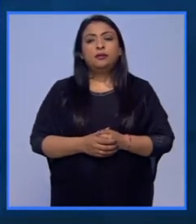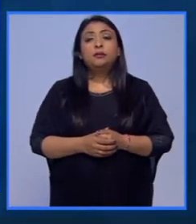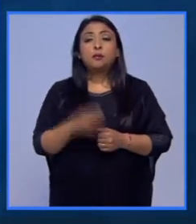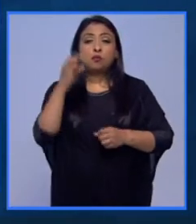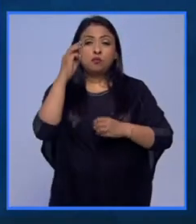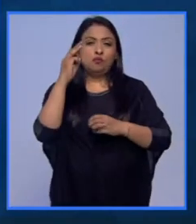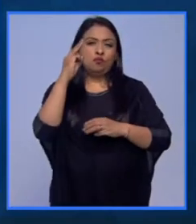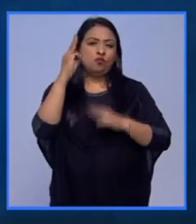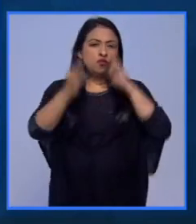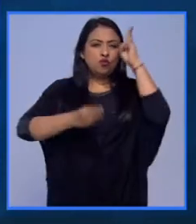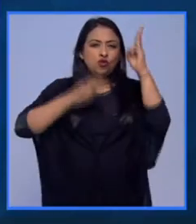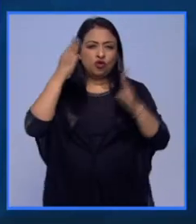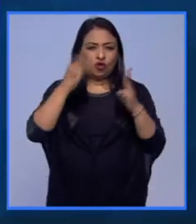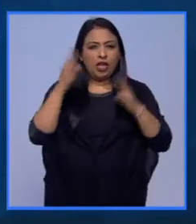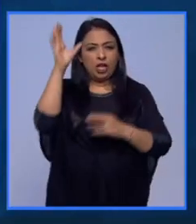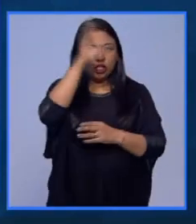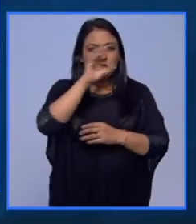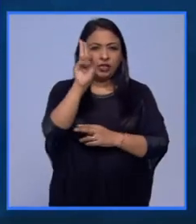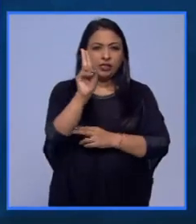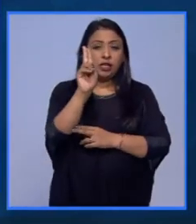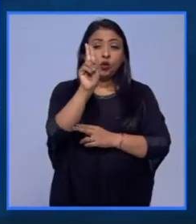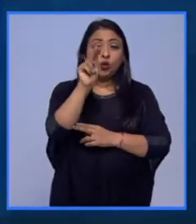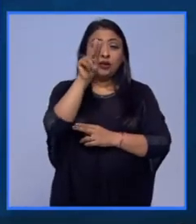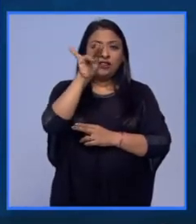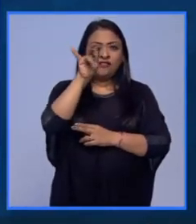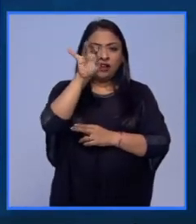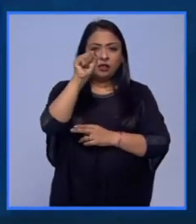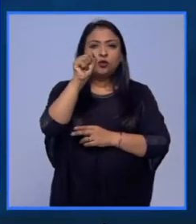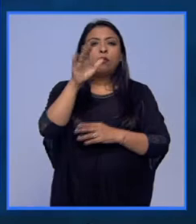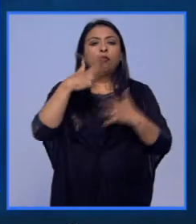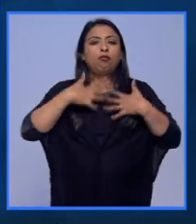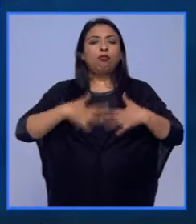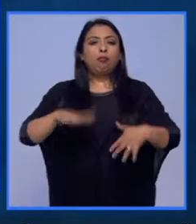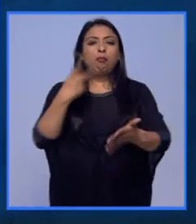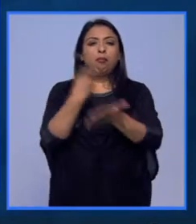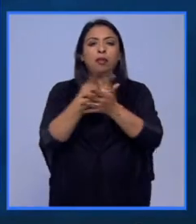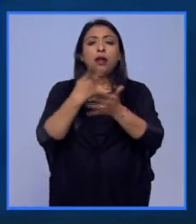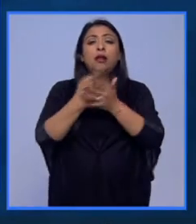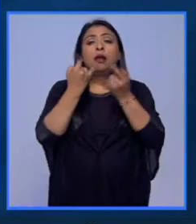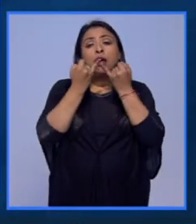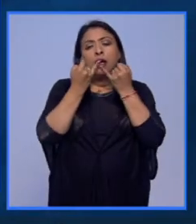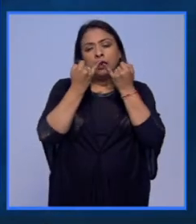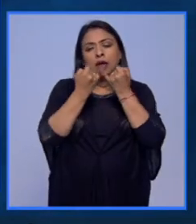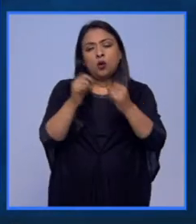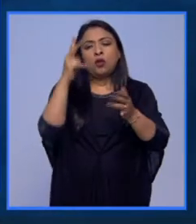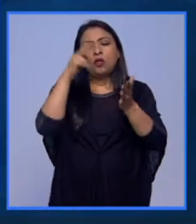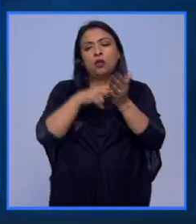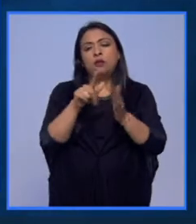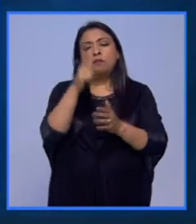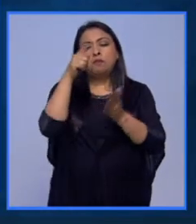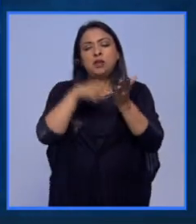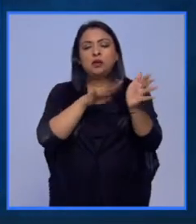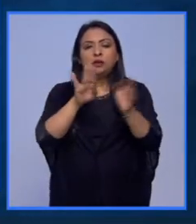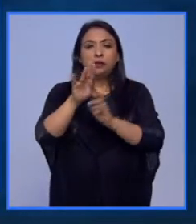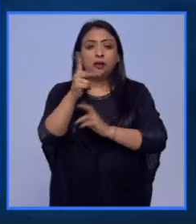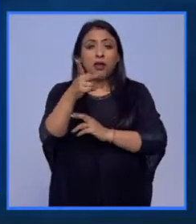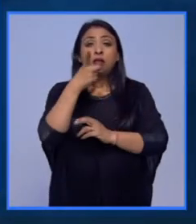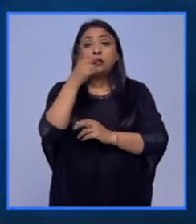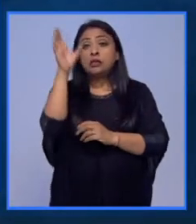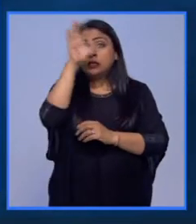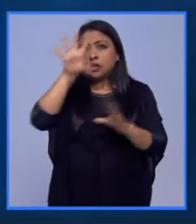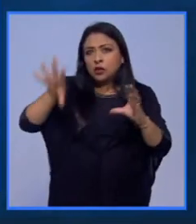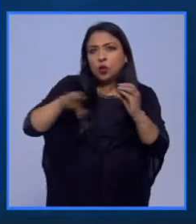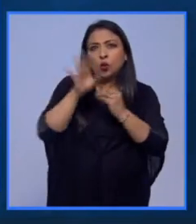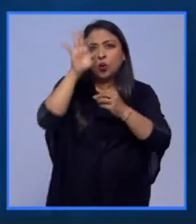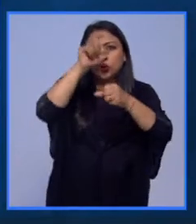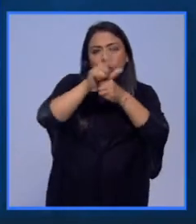El Museo de las Ciencias Universum se vistió de plata, inaugurado el 12 de diciembre de 1992 con la premisa de que la ciencia formara parte de